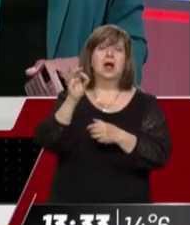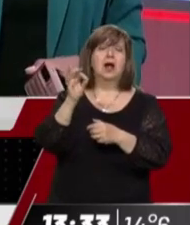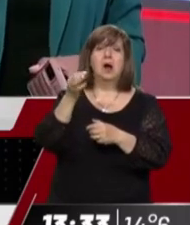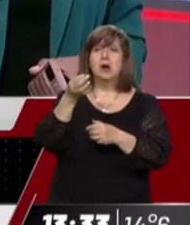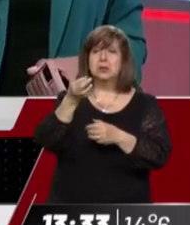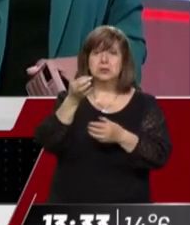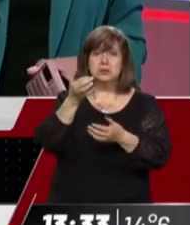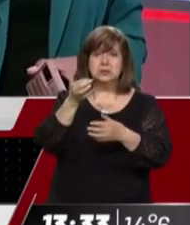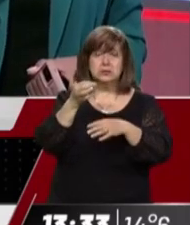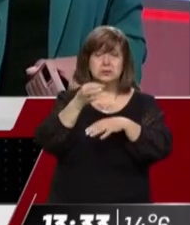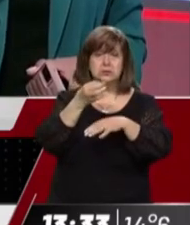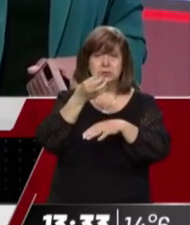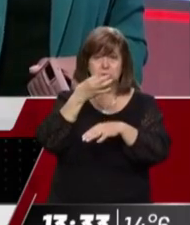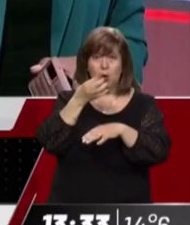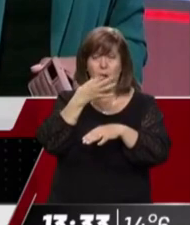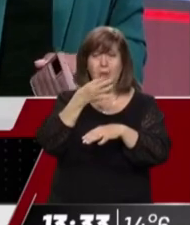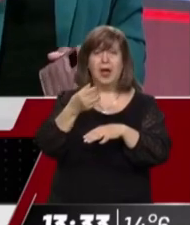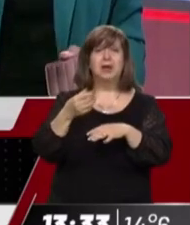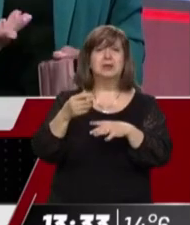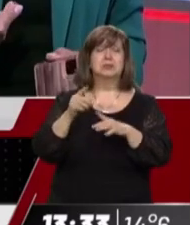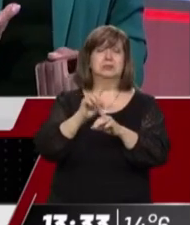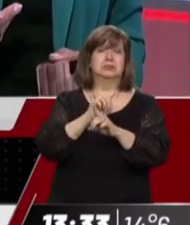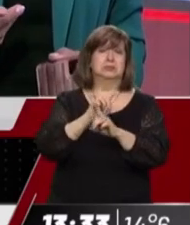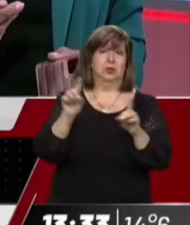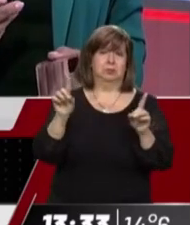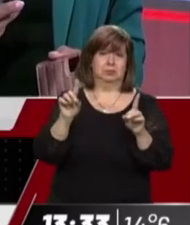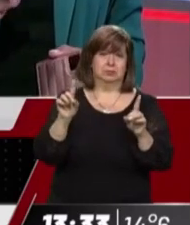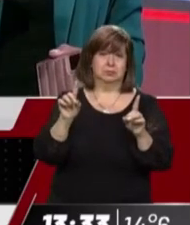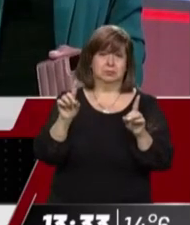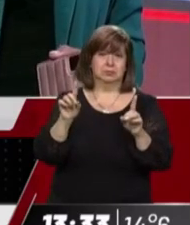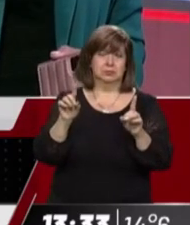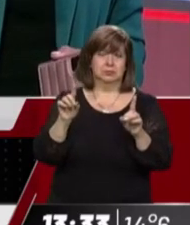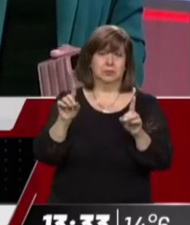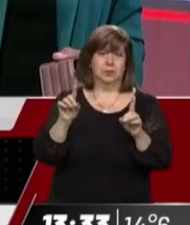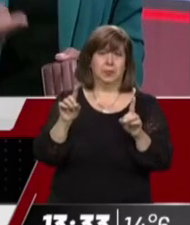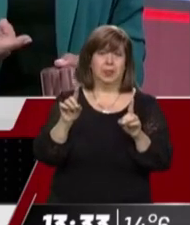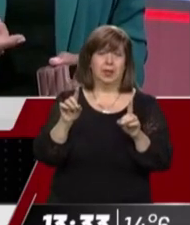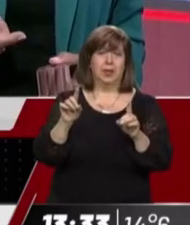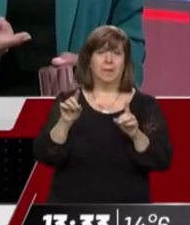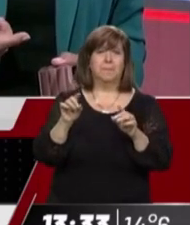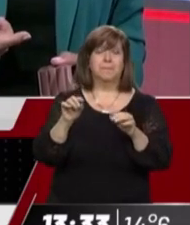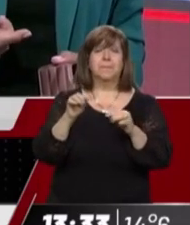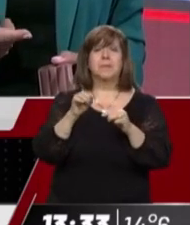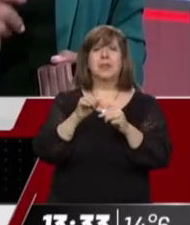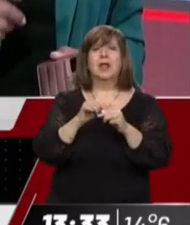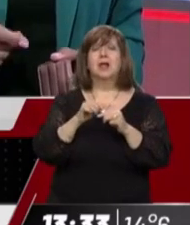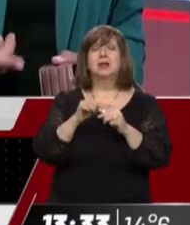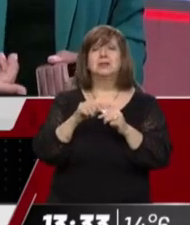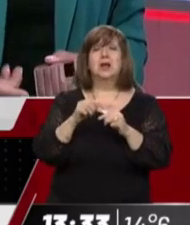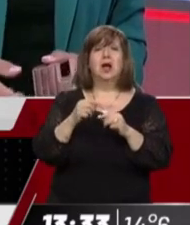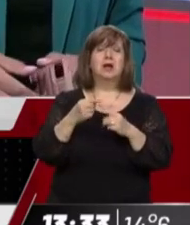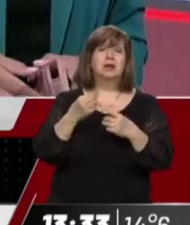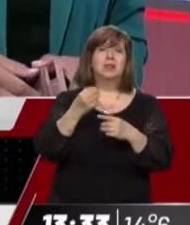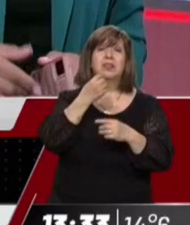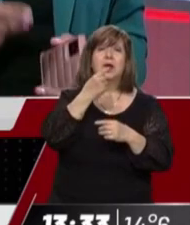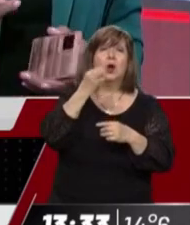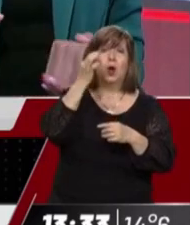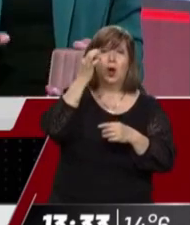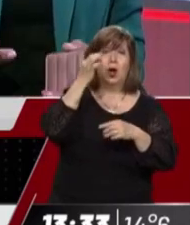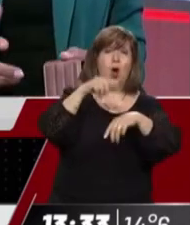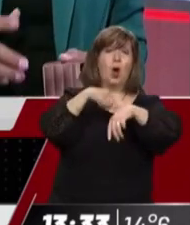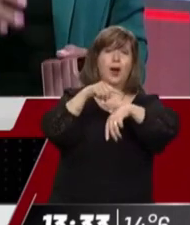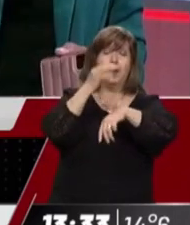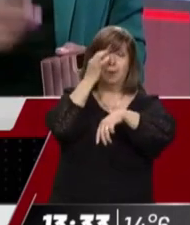en el léxico. ¿Viste que ella dijo 24 horas? Porque para la gente que está en recuperación se cuenta todo por 24 horas. Día por día. Día por día, claro. Es